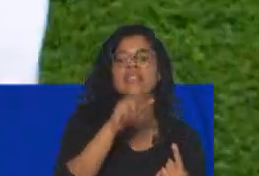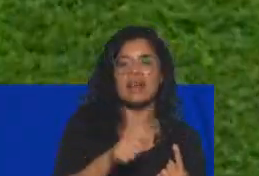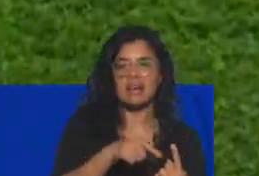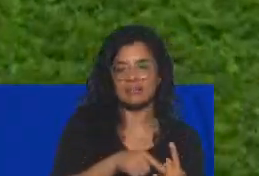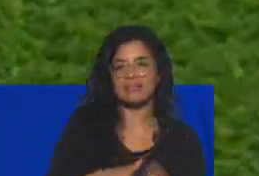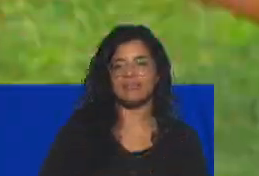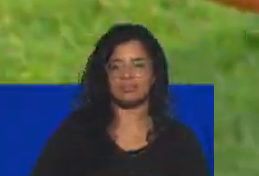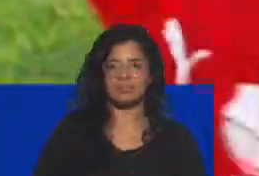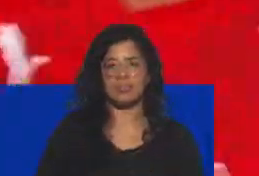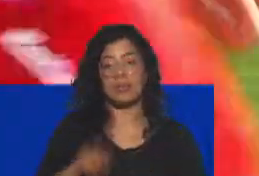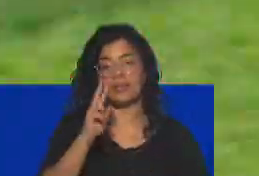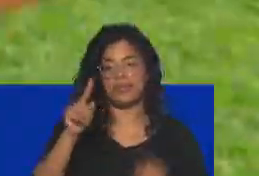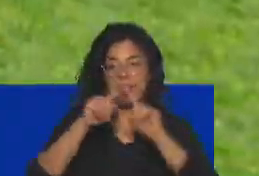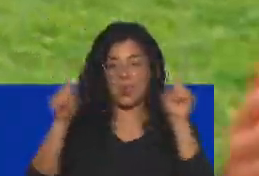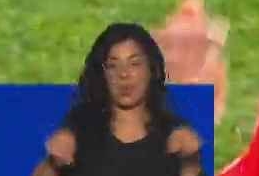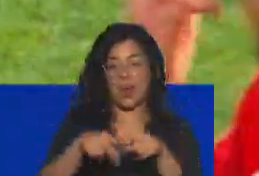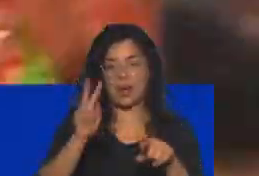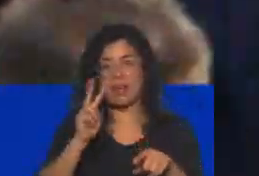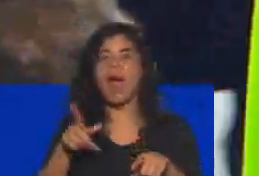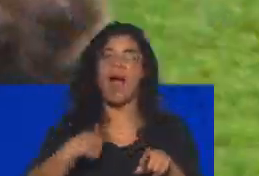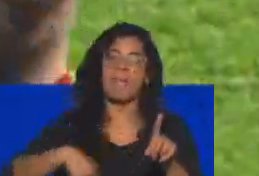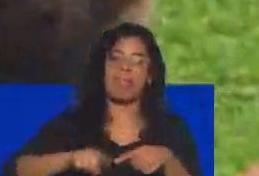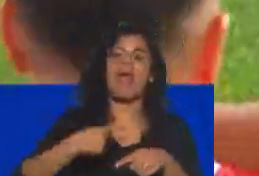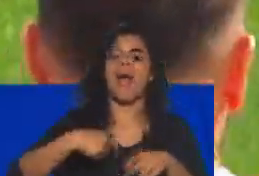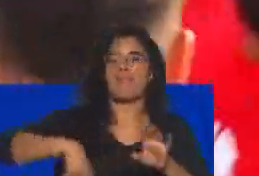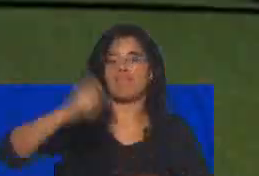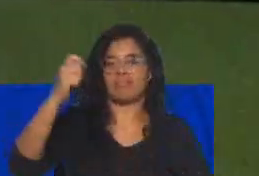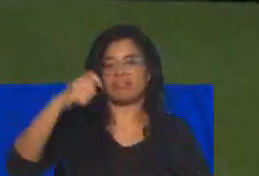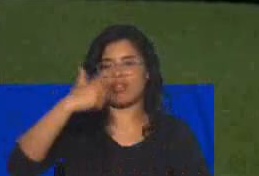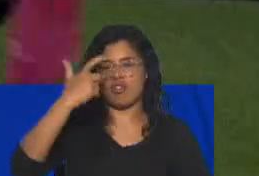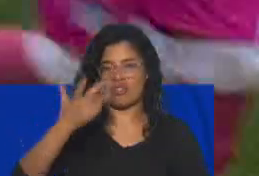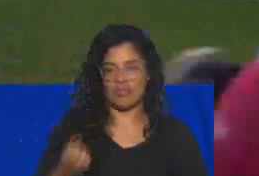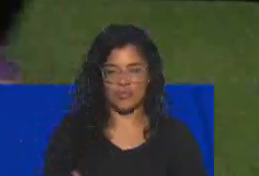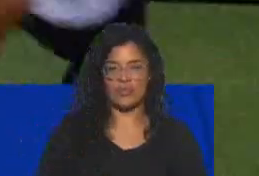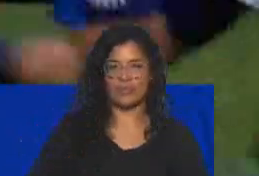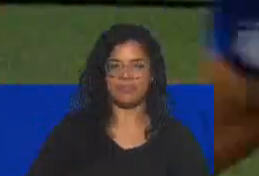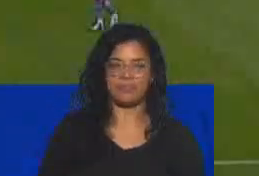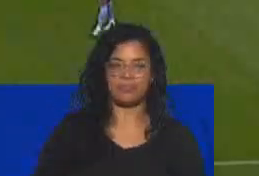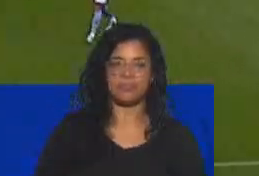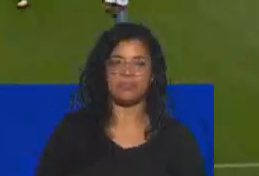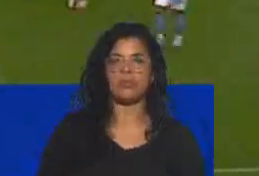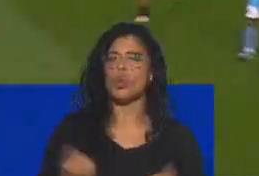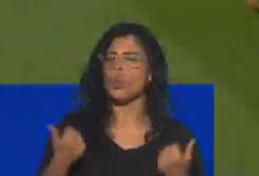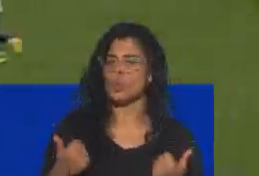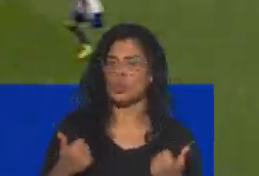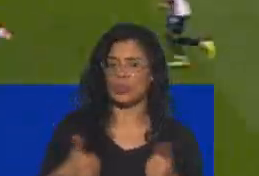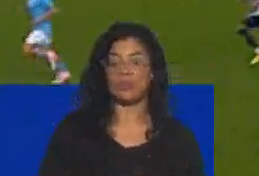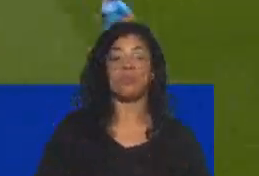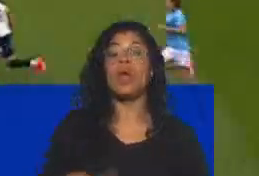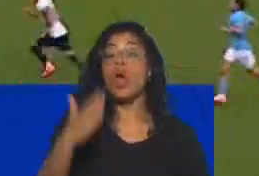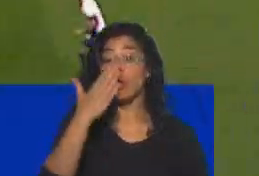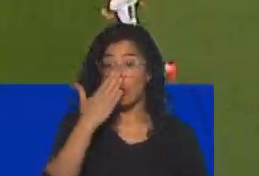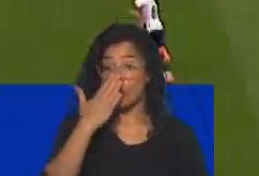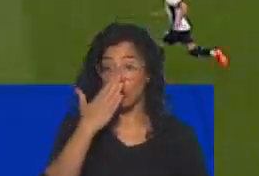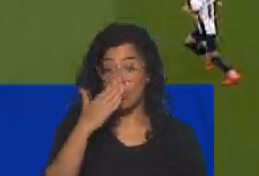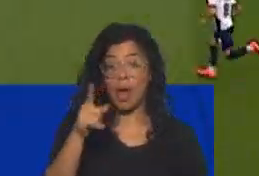patadita, vamos, afuera del campo de juego Independiente, que suma de a 3, un desahogo importante. En Córdoba, 0-0